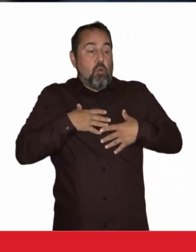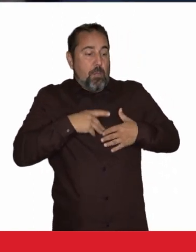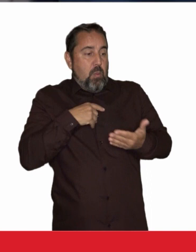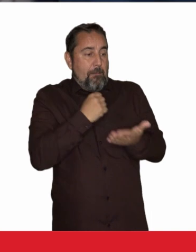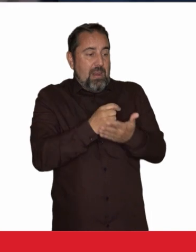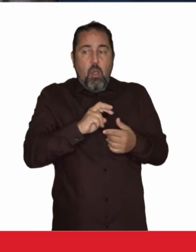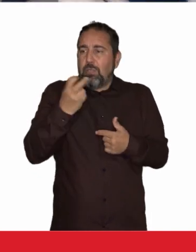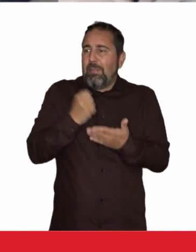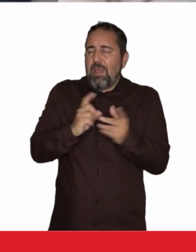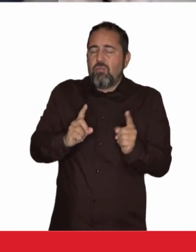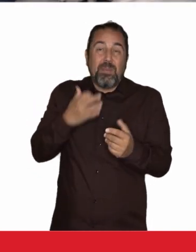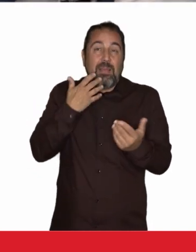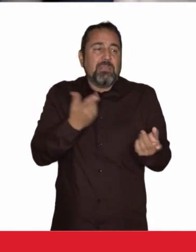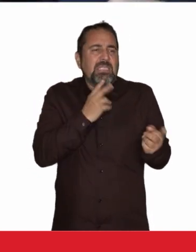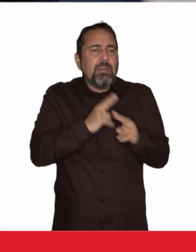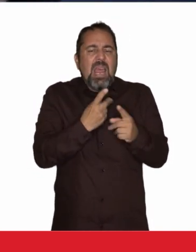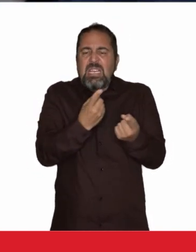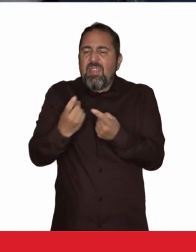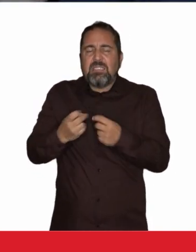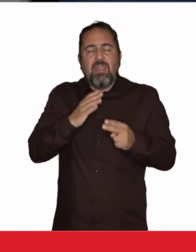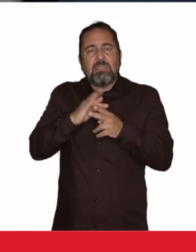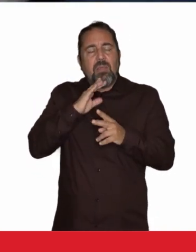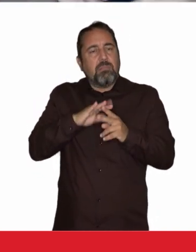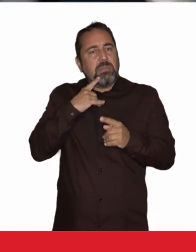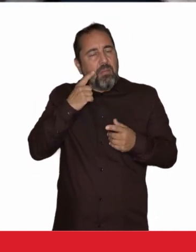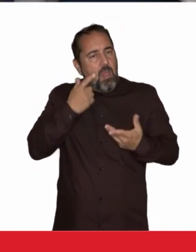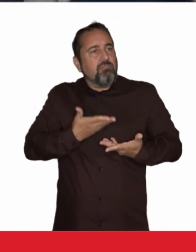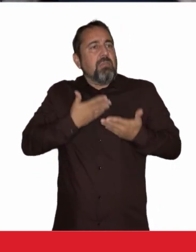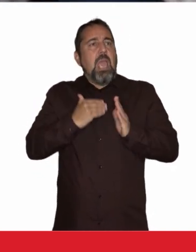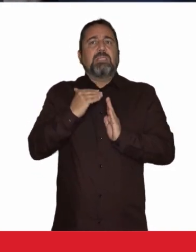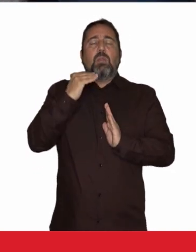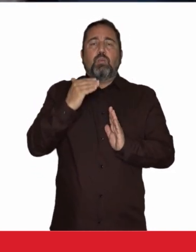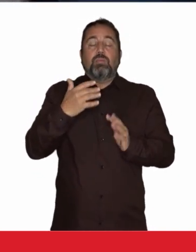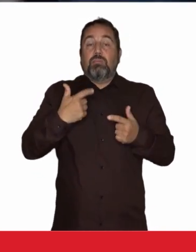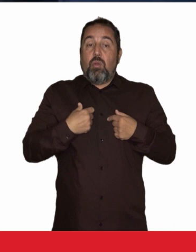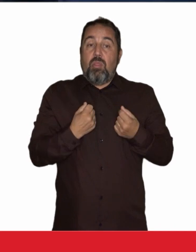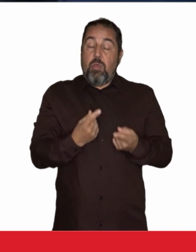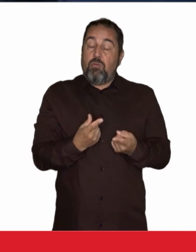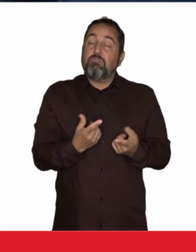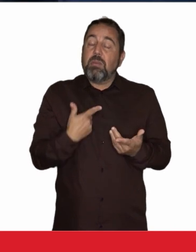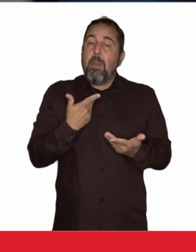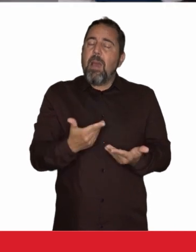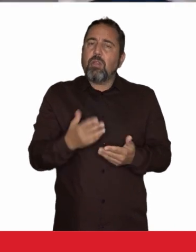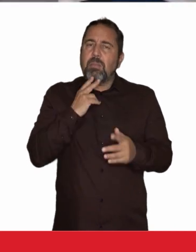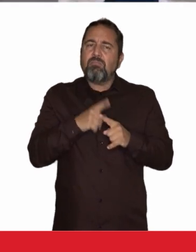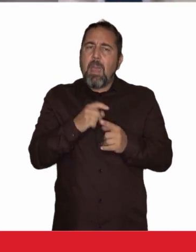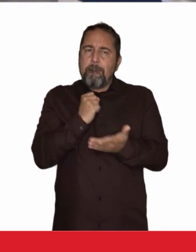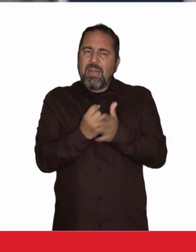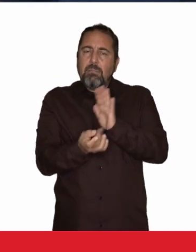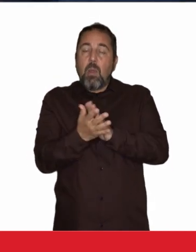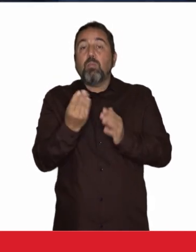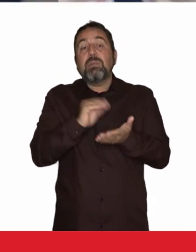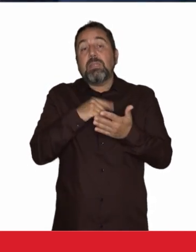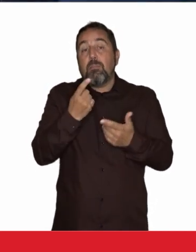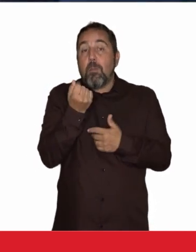coche y no tiene otra, si uno lleva una marca de ropa y no lleva otra, todo eso son necesidades de estatus que la gente tiene. Entonces yo aporto valor generando